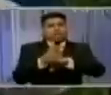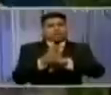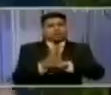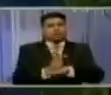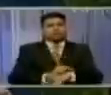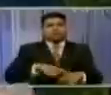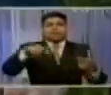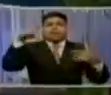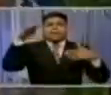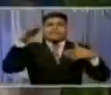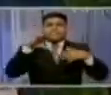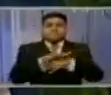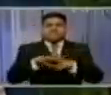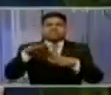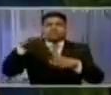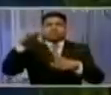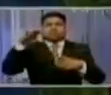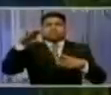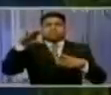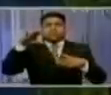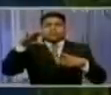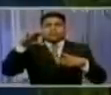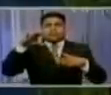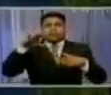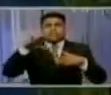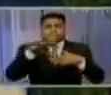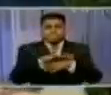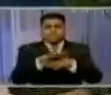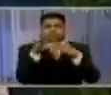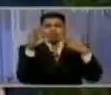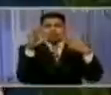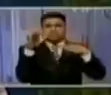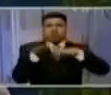miércoles, jueves y viernes, para poder